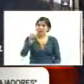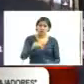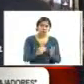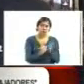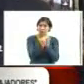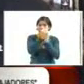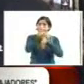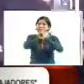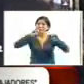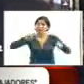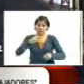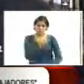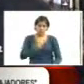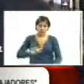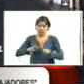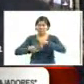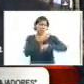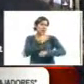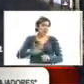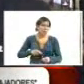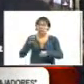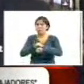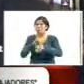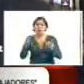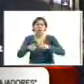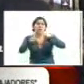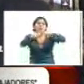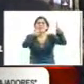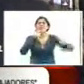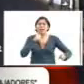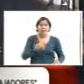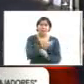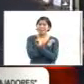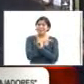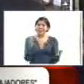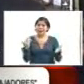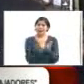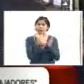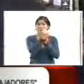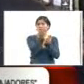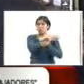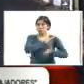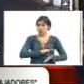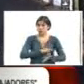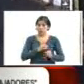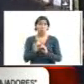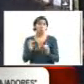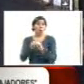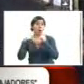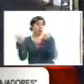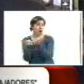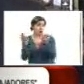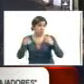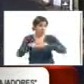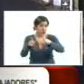presidente, vicepresidente, ministros, viceministros, ministras, ni para los asambleístas. Yo sé que